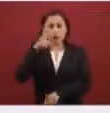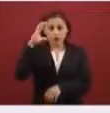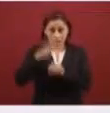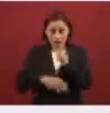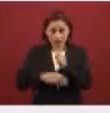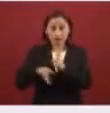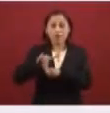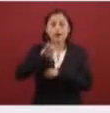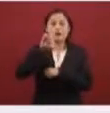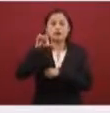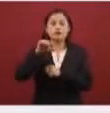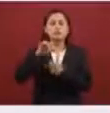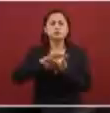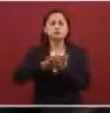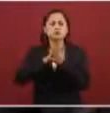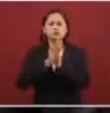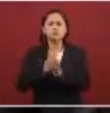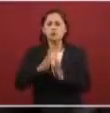cultura.